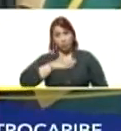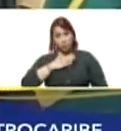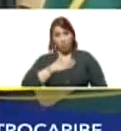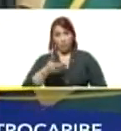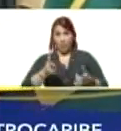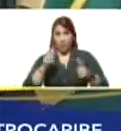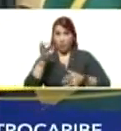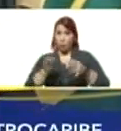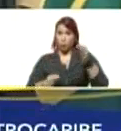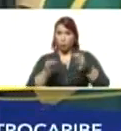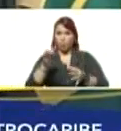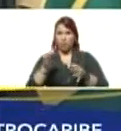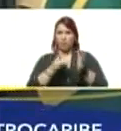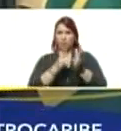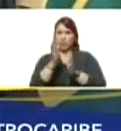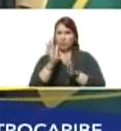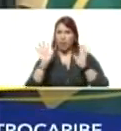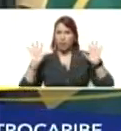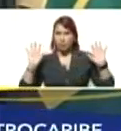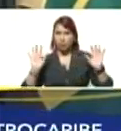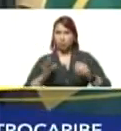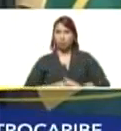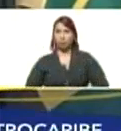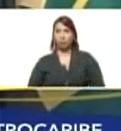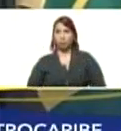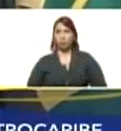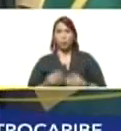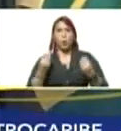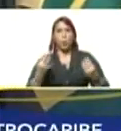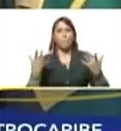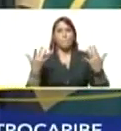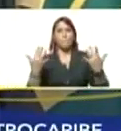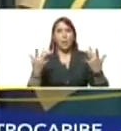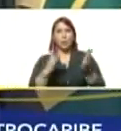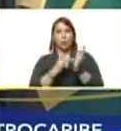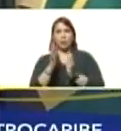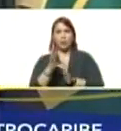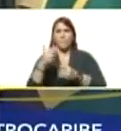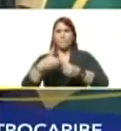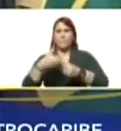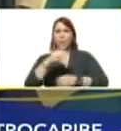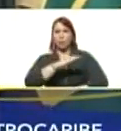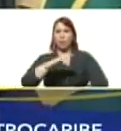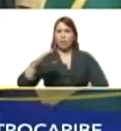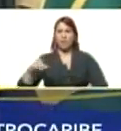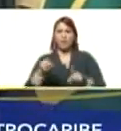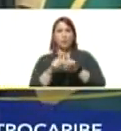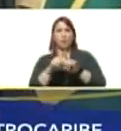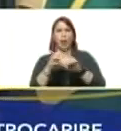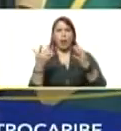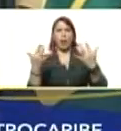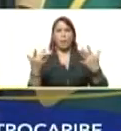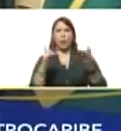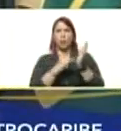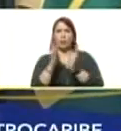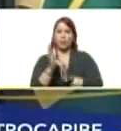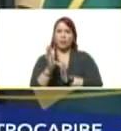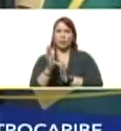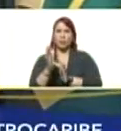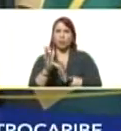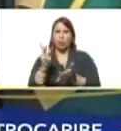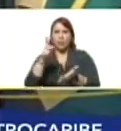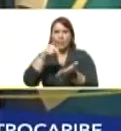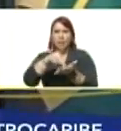de justicia cristiana. Como la mano de Cristo, Petrocaribe era como la mano de Cristo que llegaba a sanar